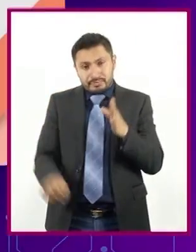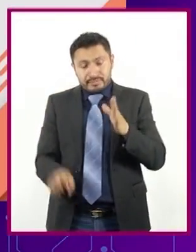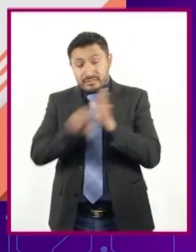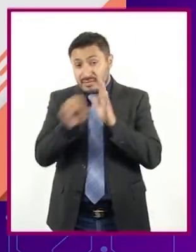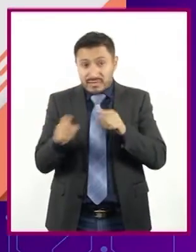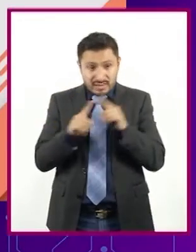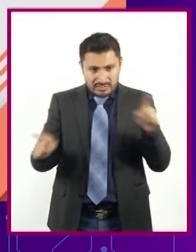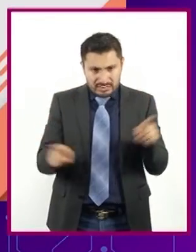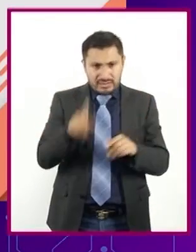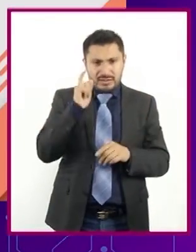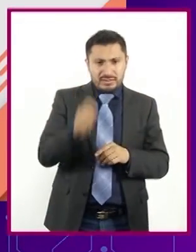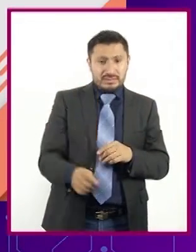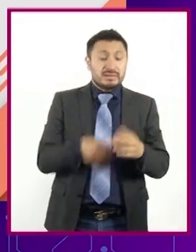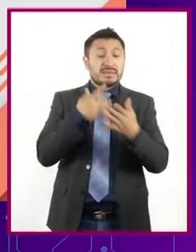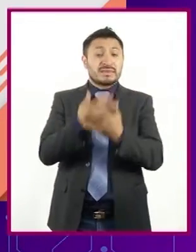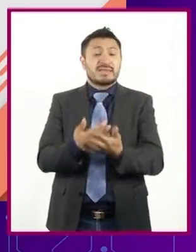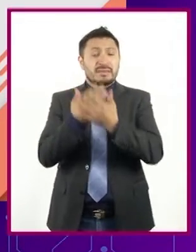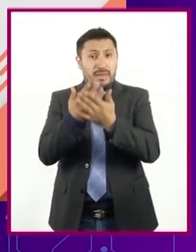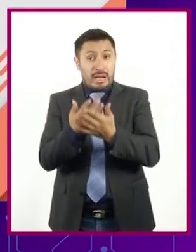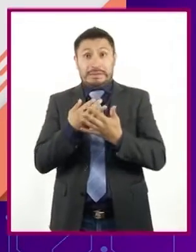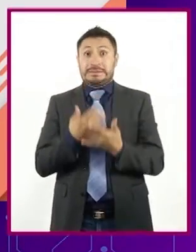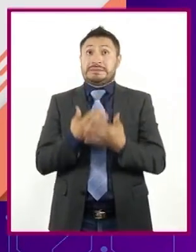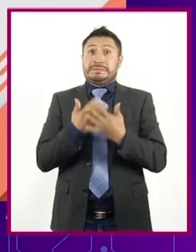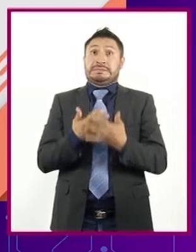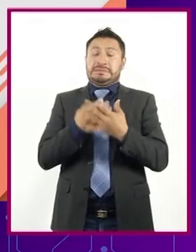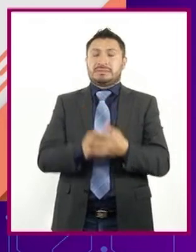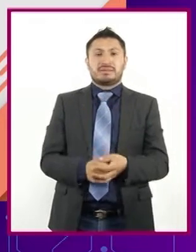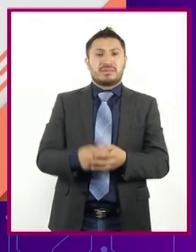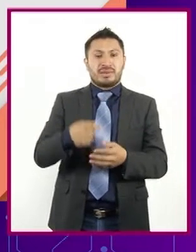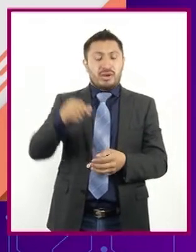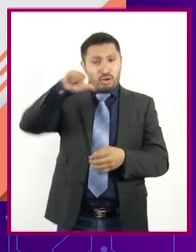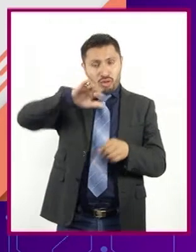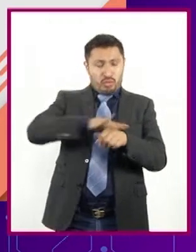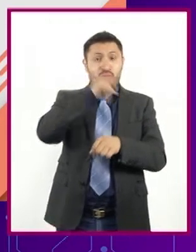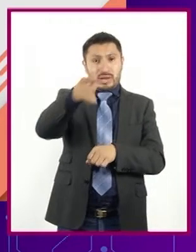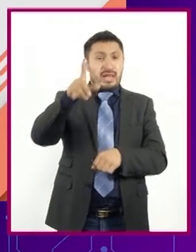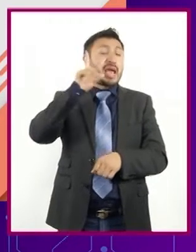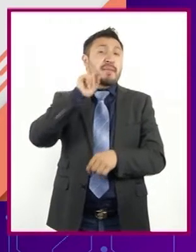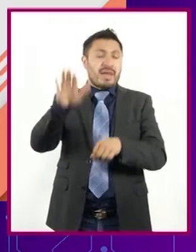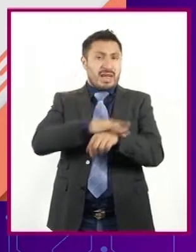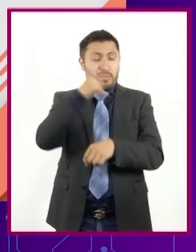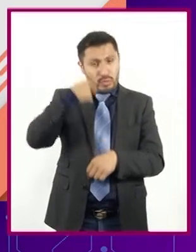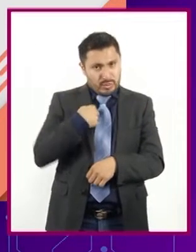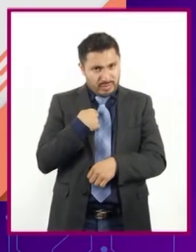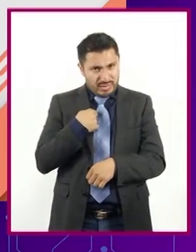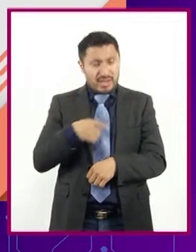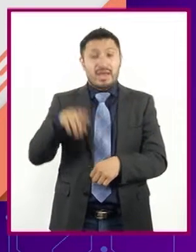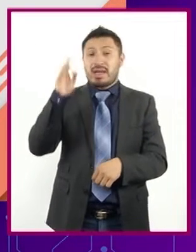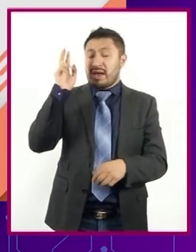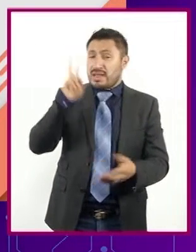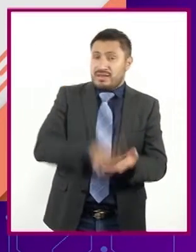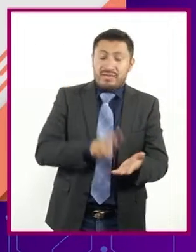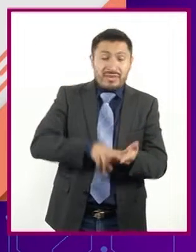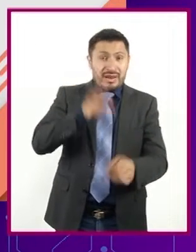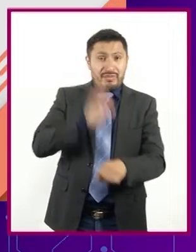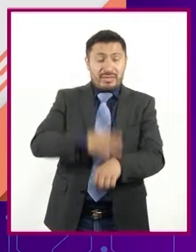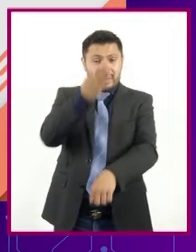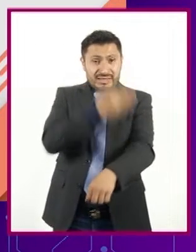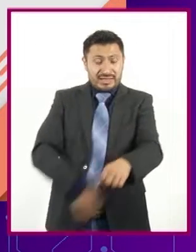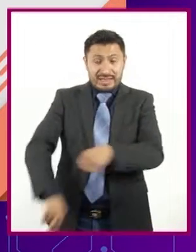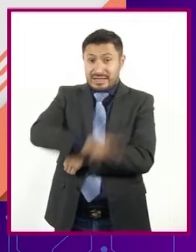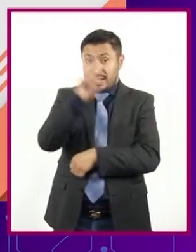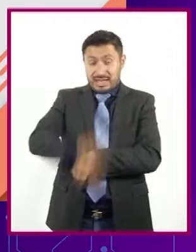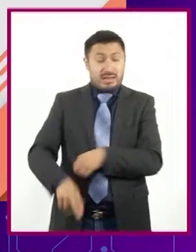son: el que espera, desespera. Hoy por ti, mañana por mí. Más vale tarde que nunca.